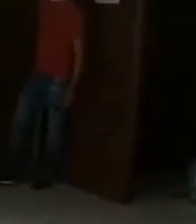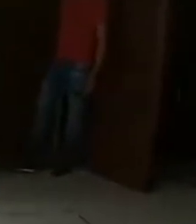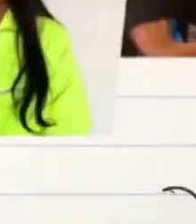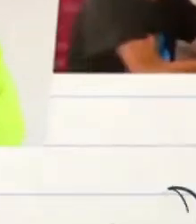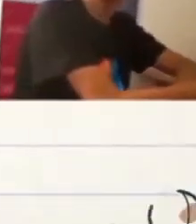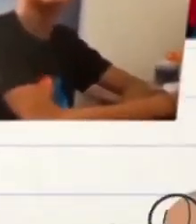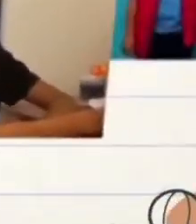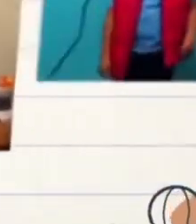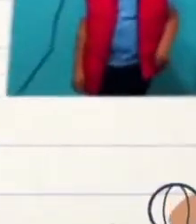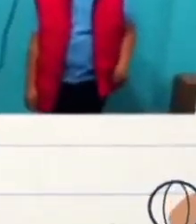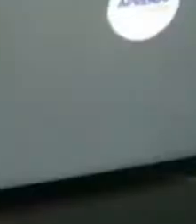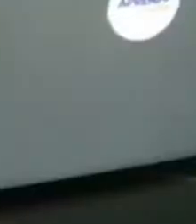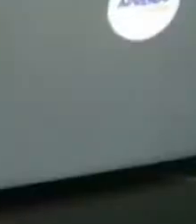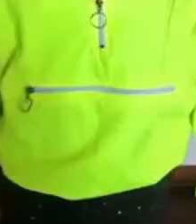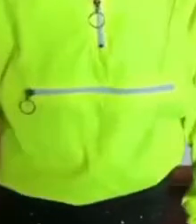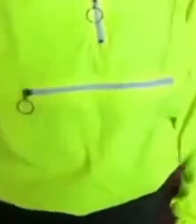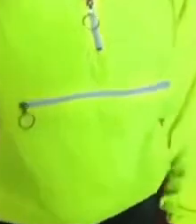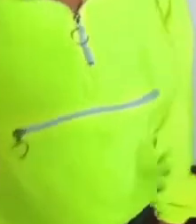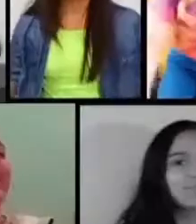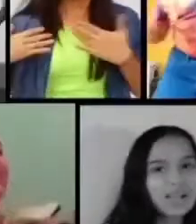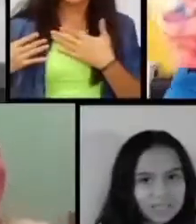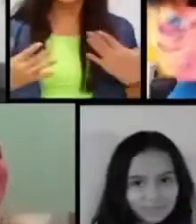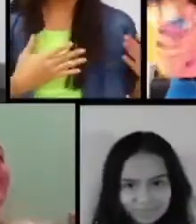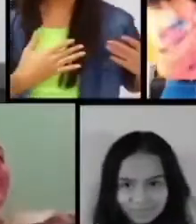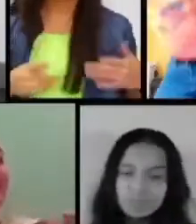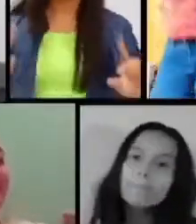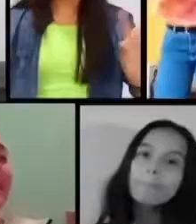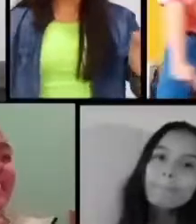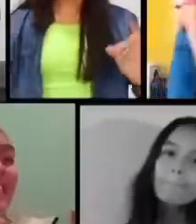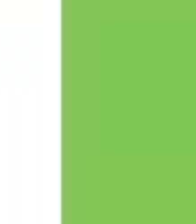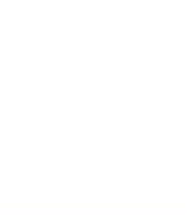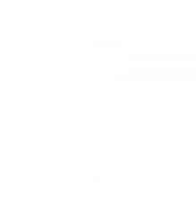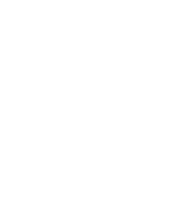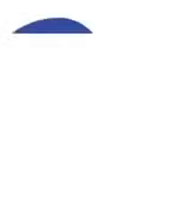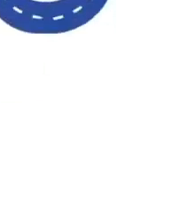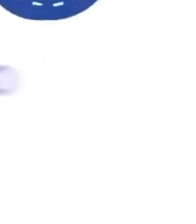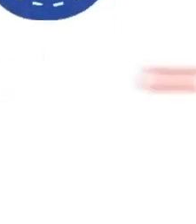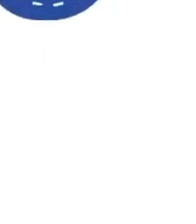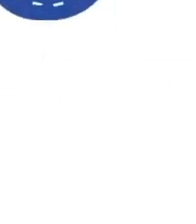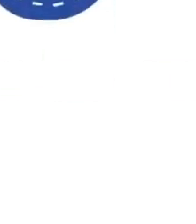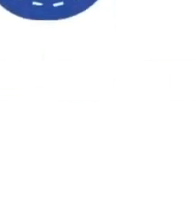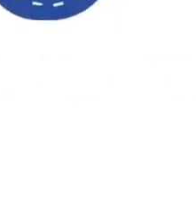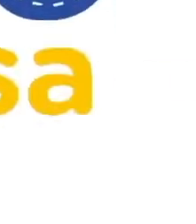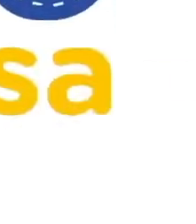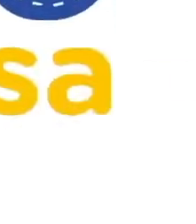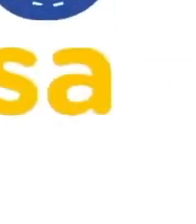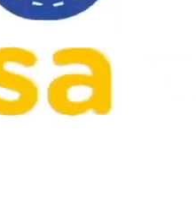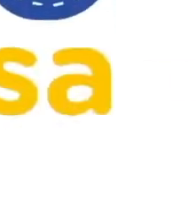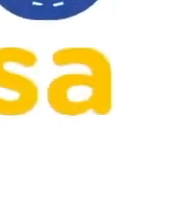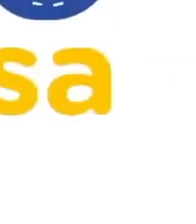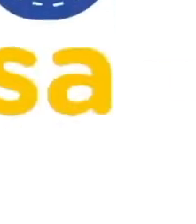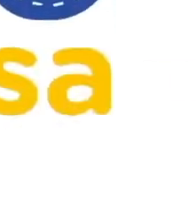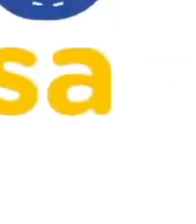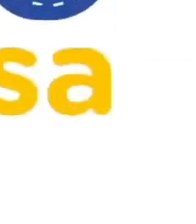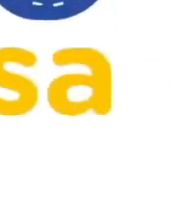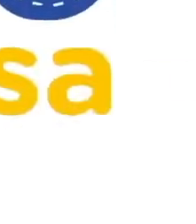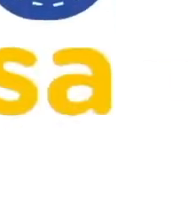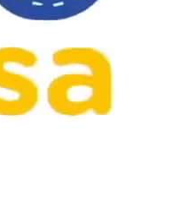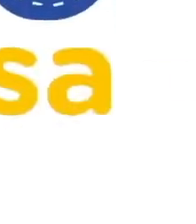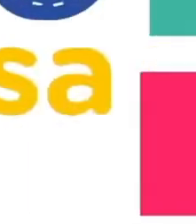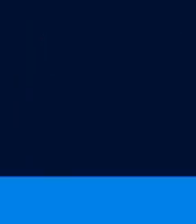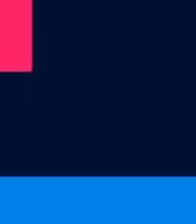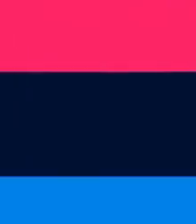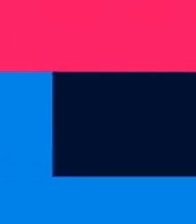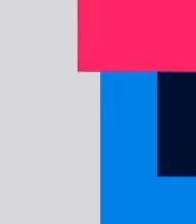iniciado una nueva era en la televisión, apostando por el futuro del Perú. Aprendo en Casa, crece